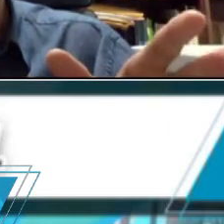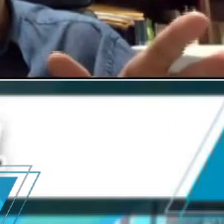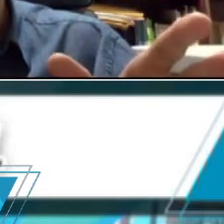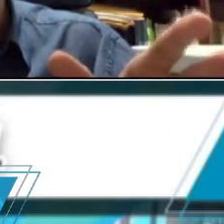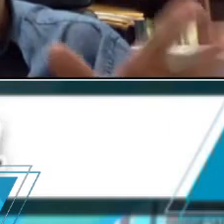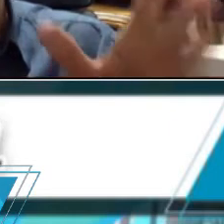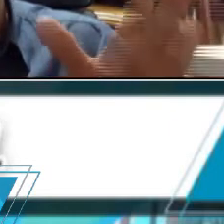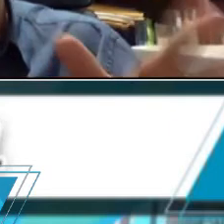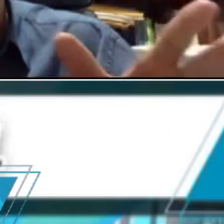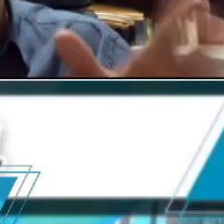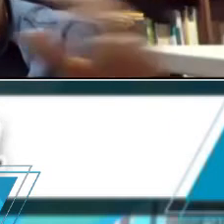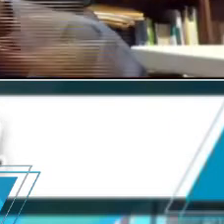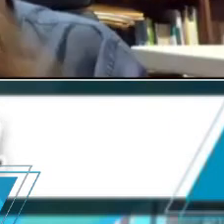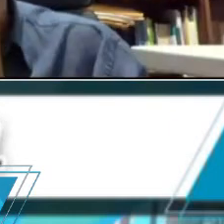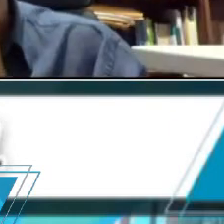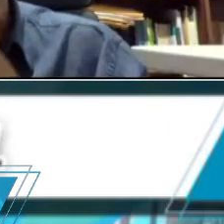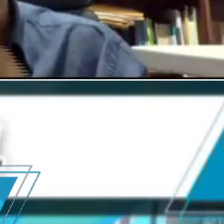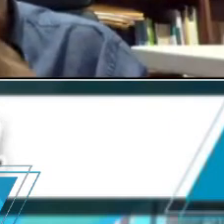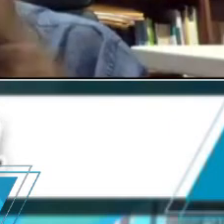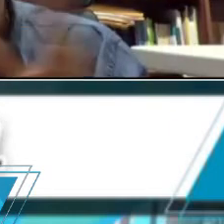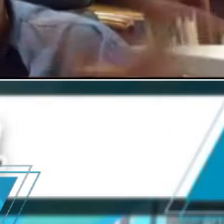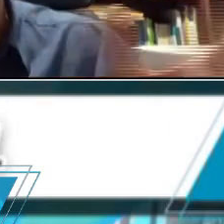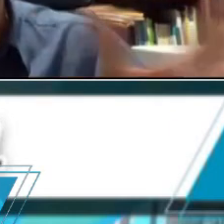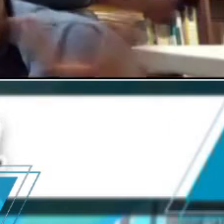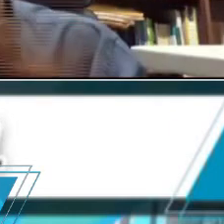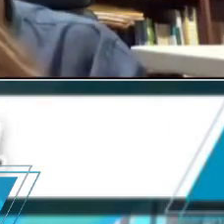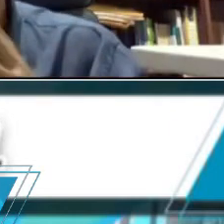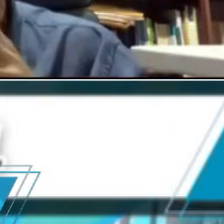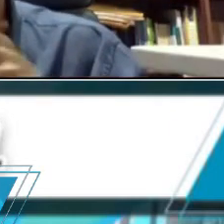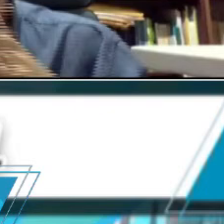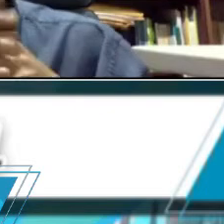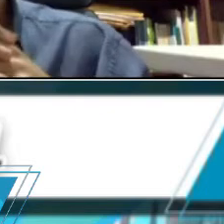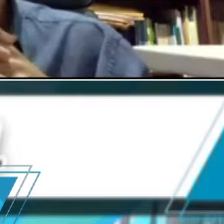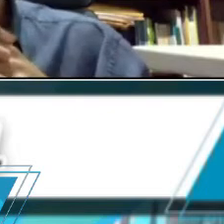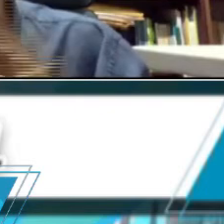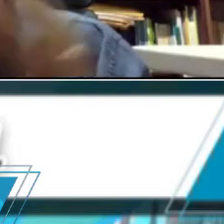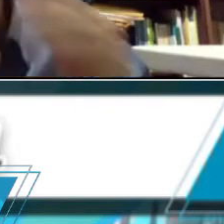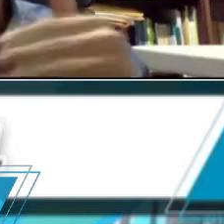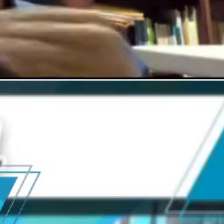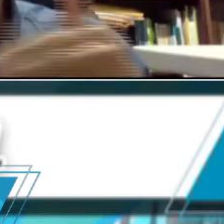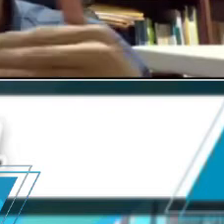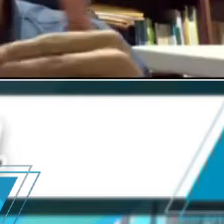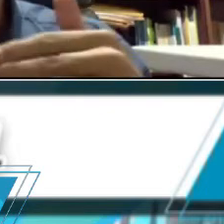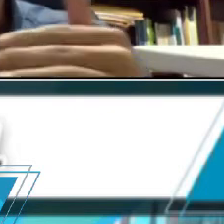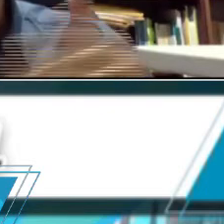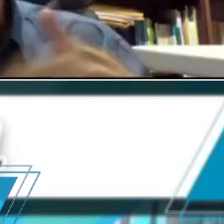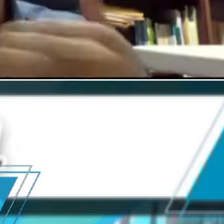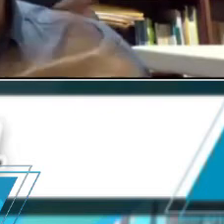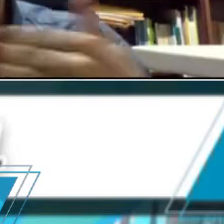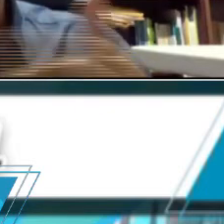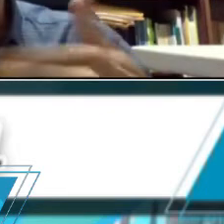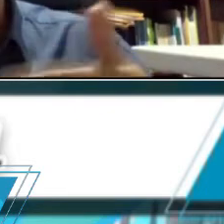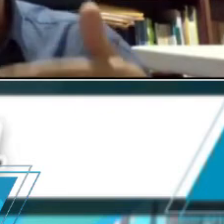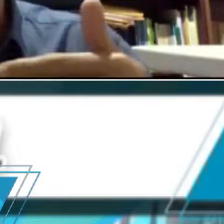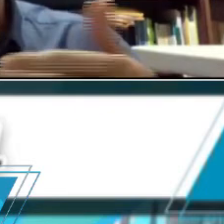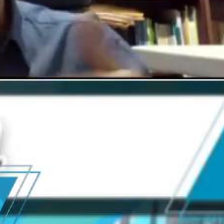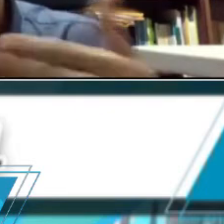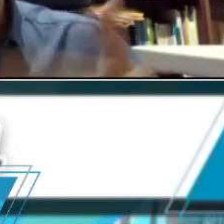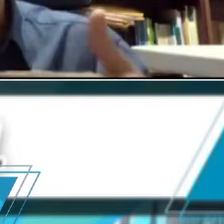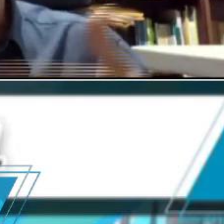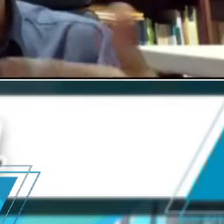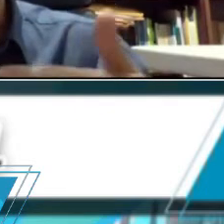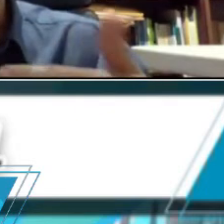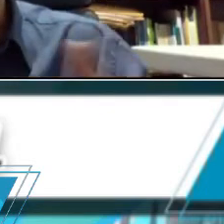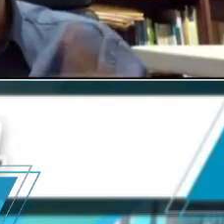de dólar, que esto ya se conoce, eso no es un secreto. Eso lo va a promover más, ¿por qué? Porque lo que va a suceder es que